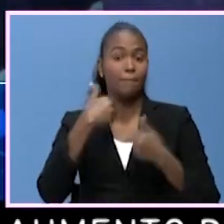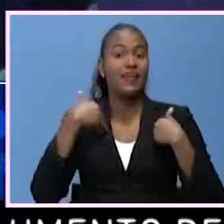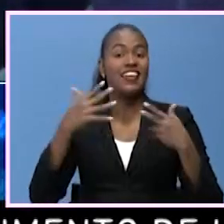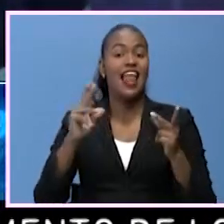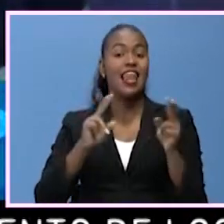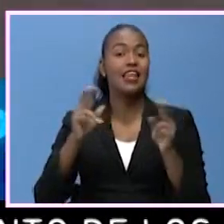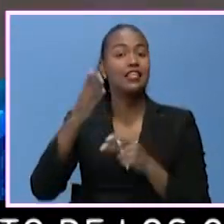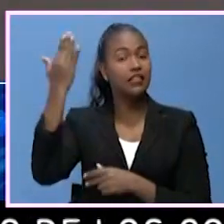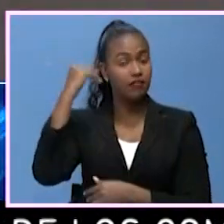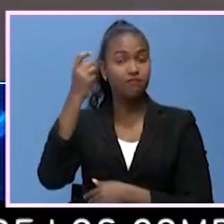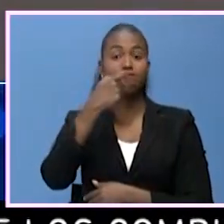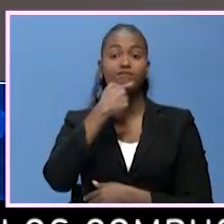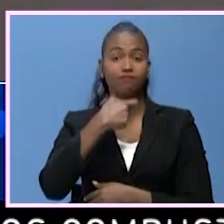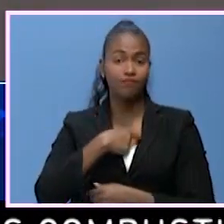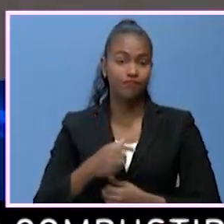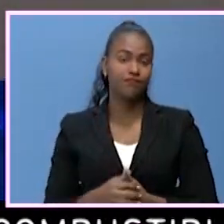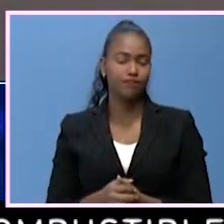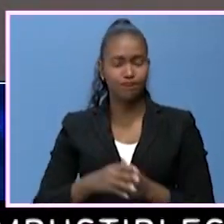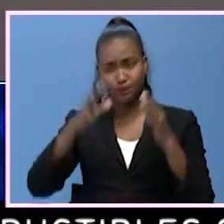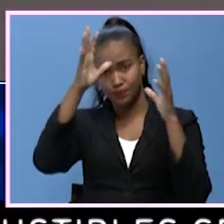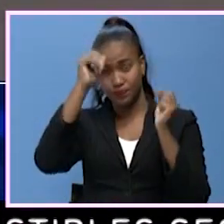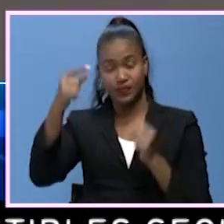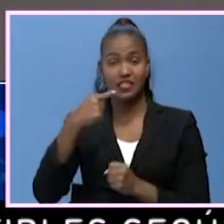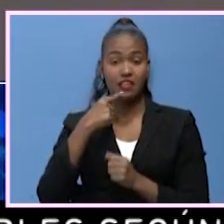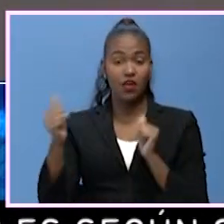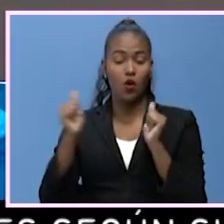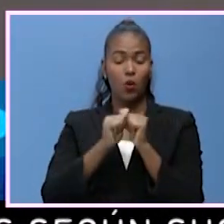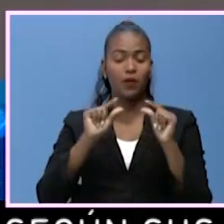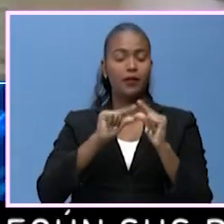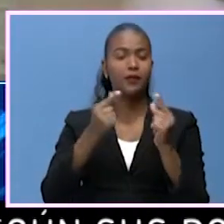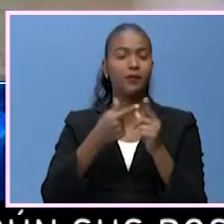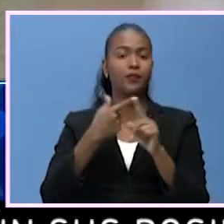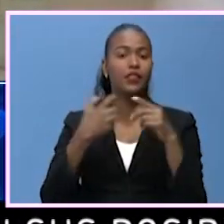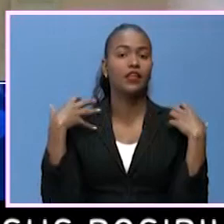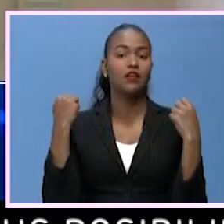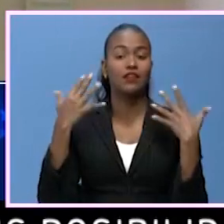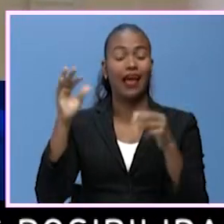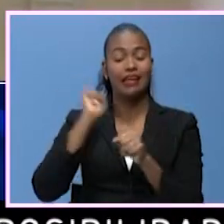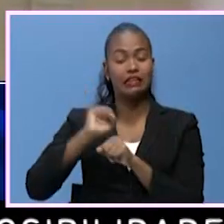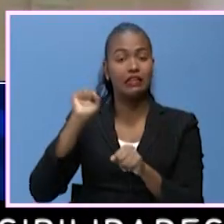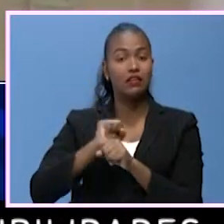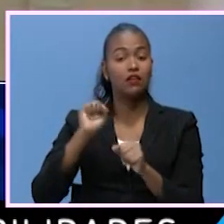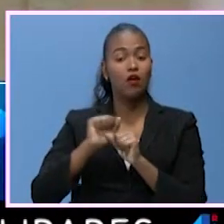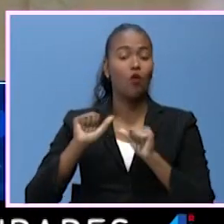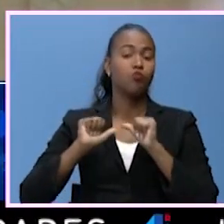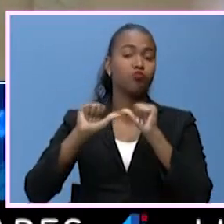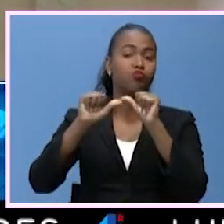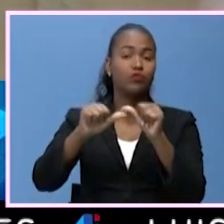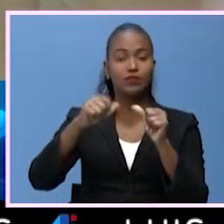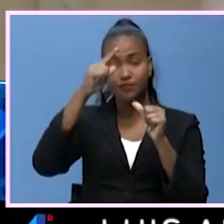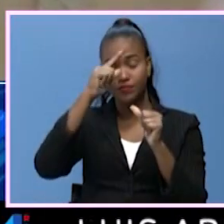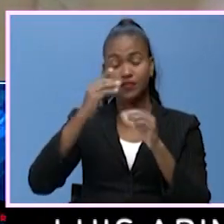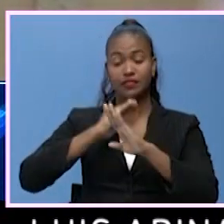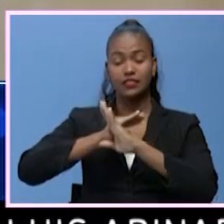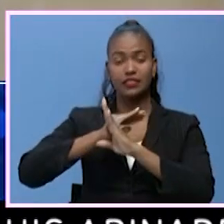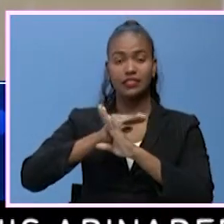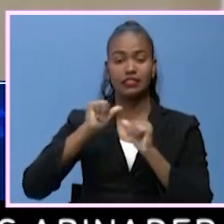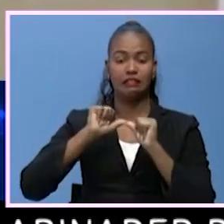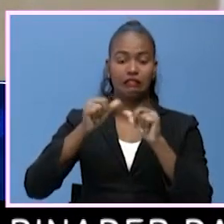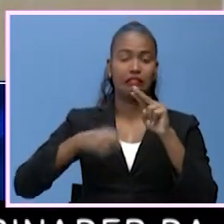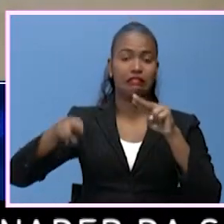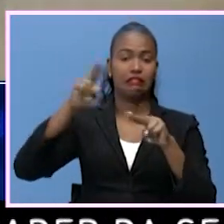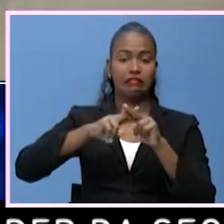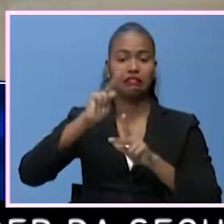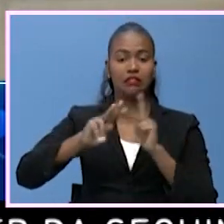desde diciembre. El mandatario dijo que junto al Gabinete de Salud han trabajado o trabajan activamente para evitar que sigan